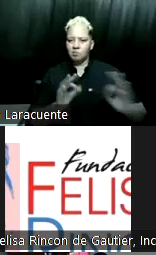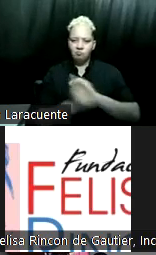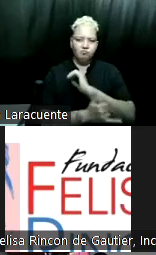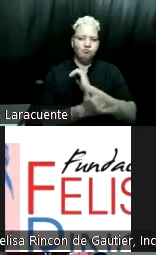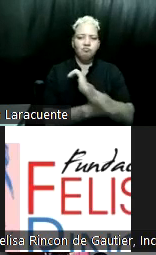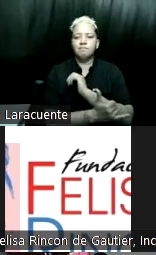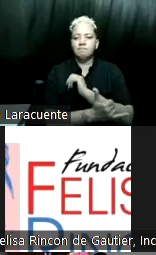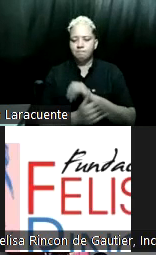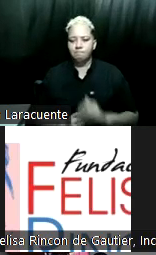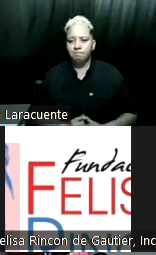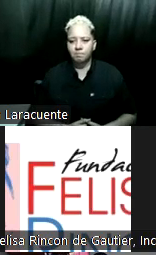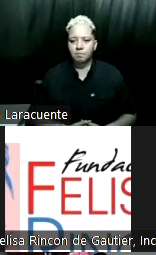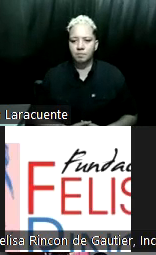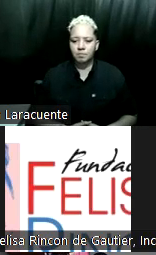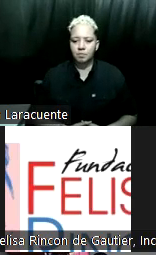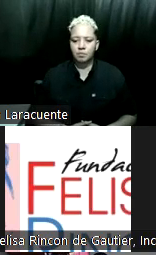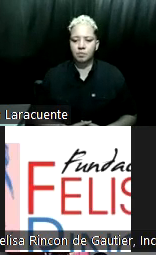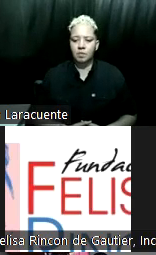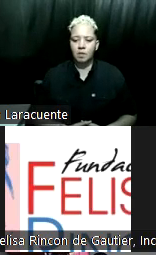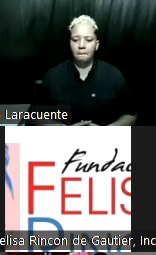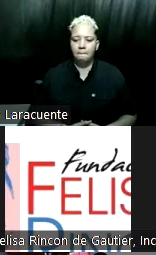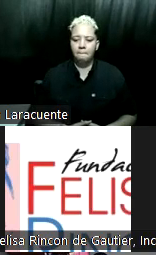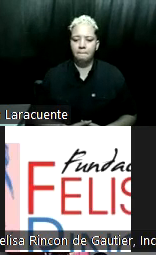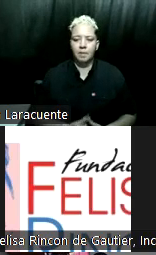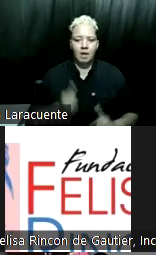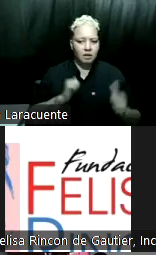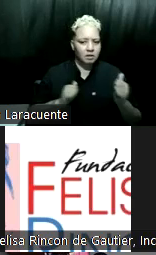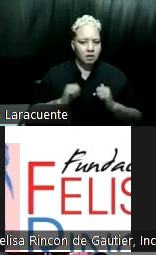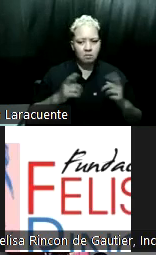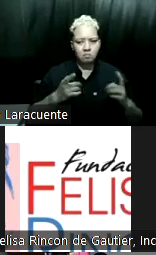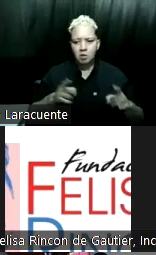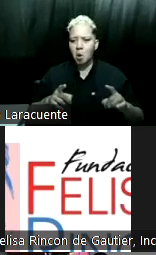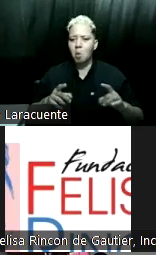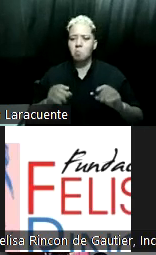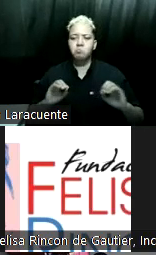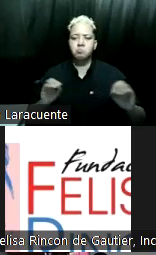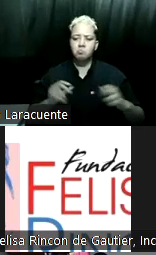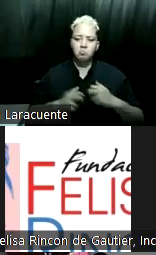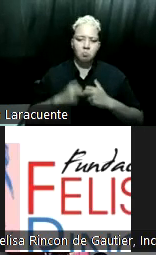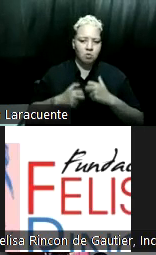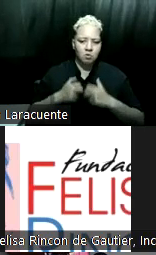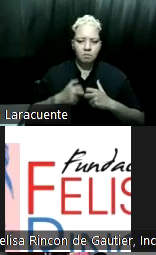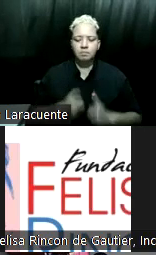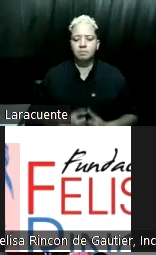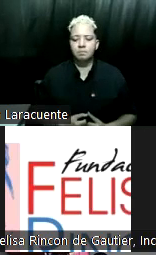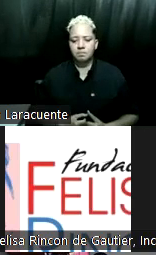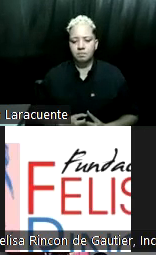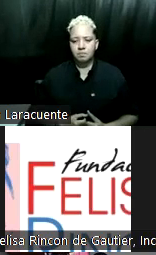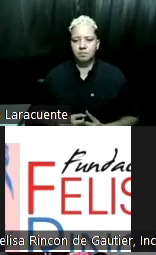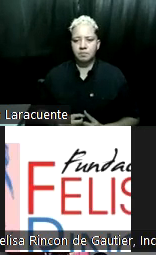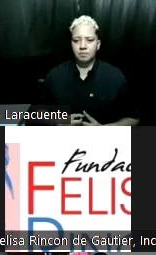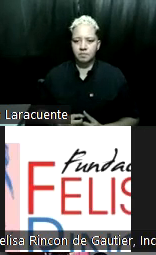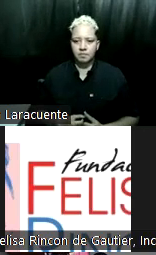luciera bien, que la actividad se llevara a cabo sin ningún inconveniente, debido a que